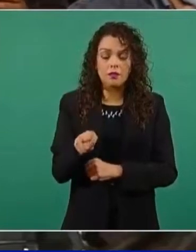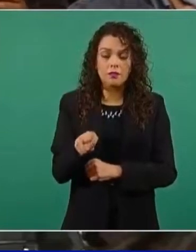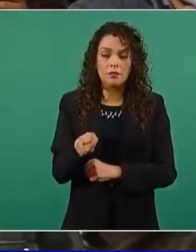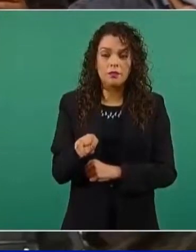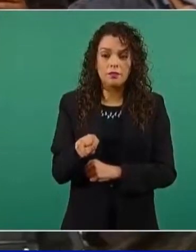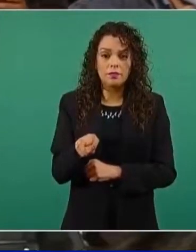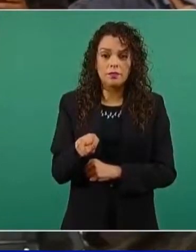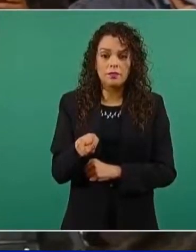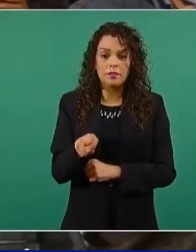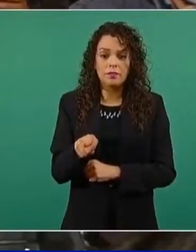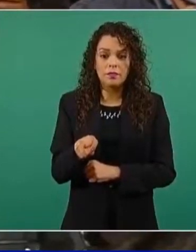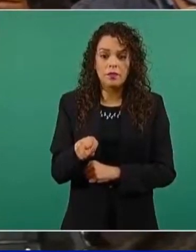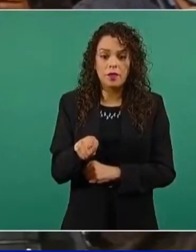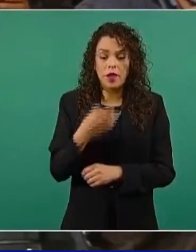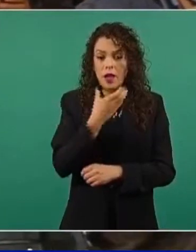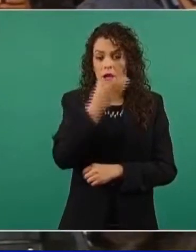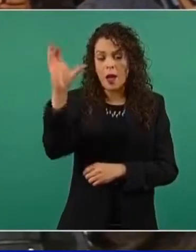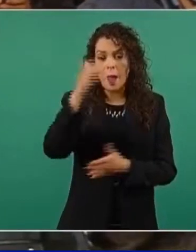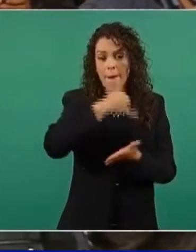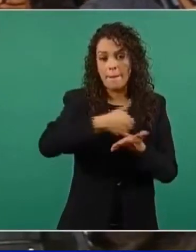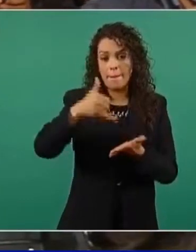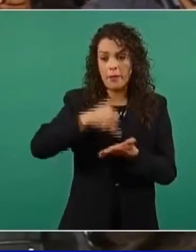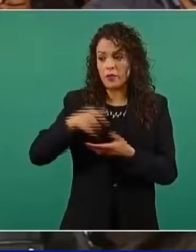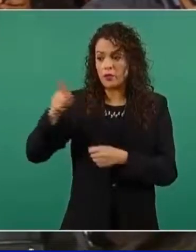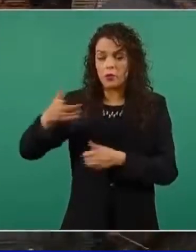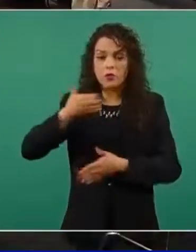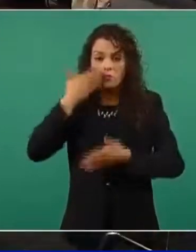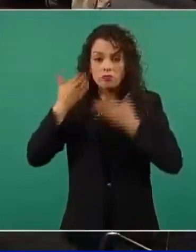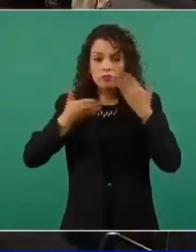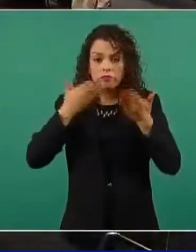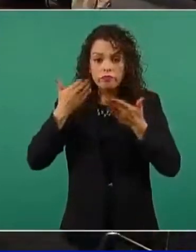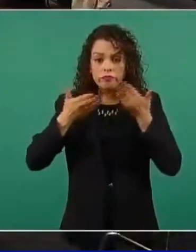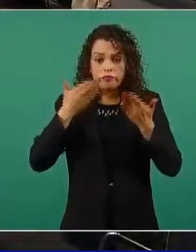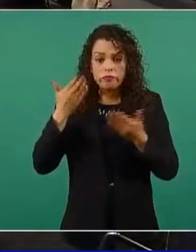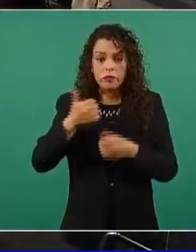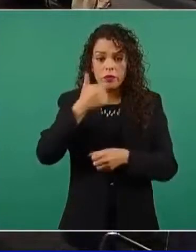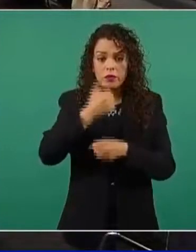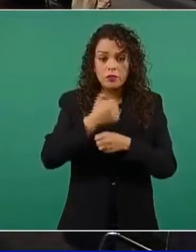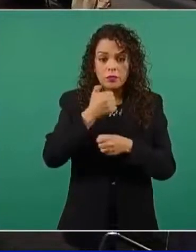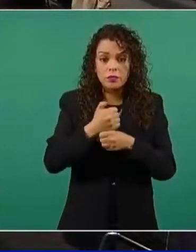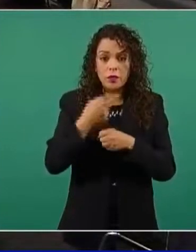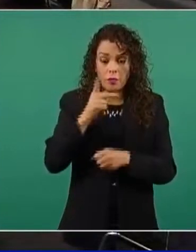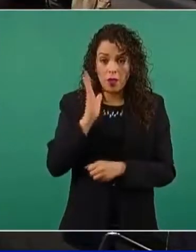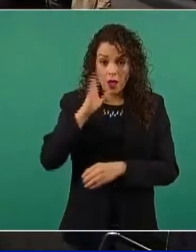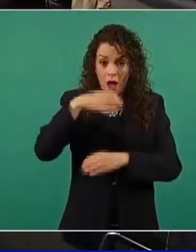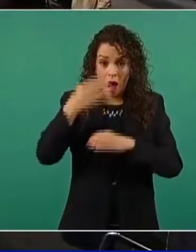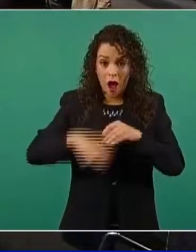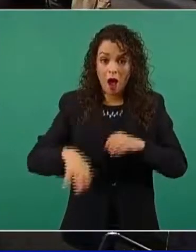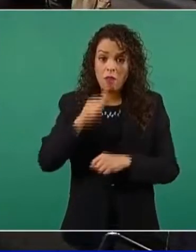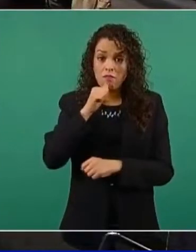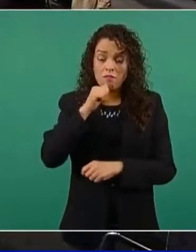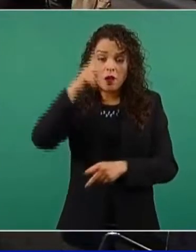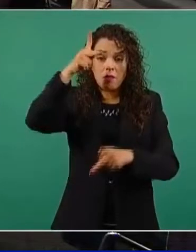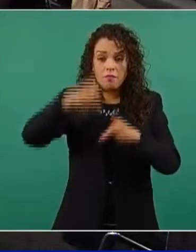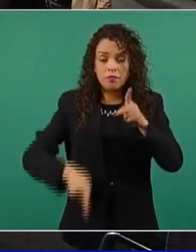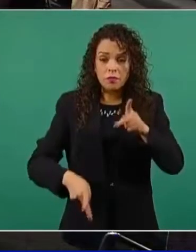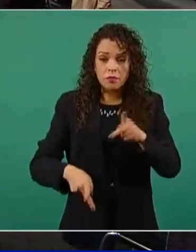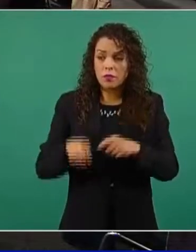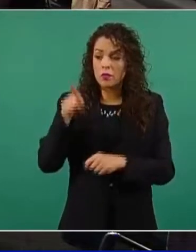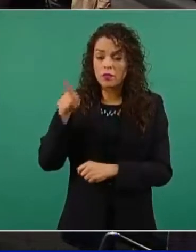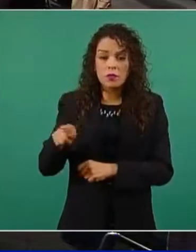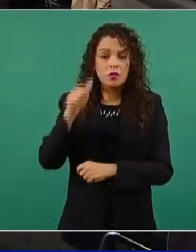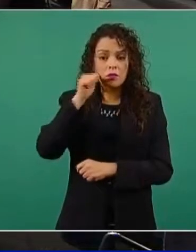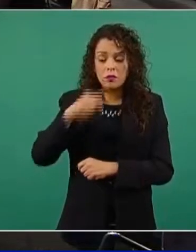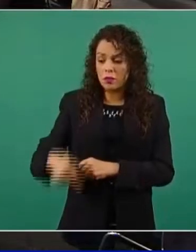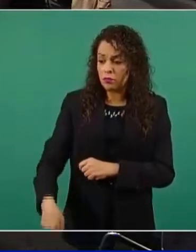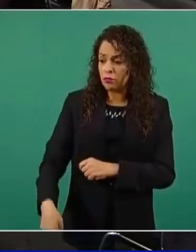de escolaridad primaria sin concluir y que toda su vida se dedicó a ser